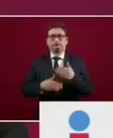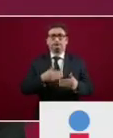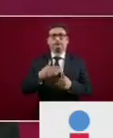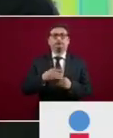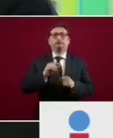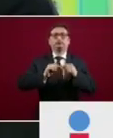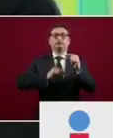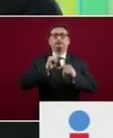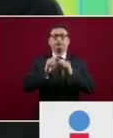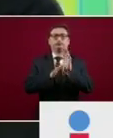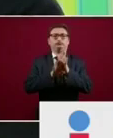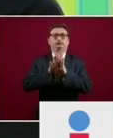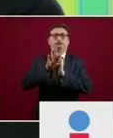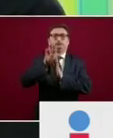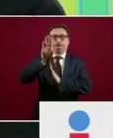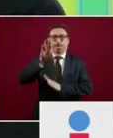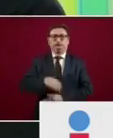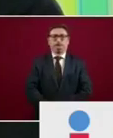haber crecimiento.